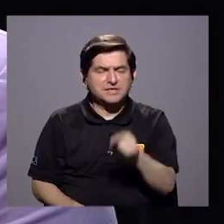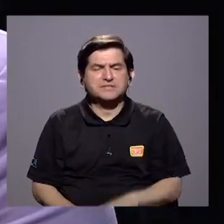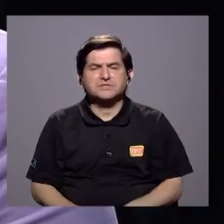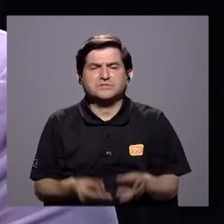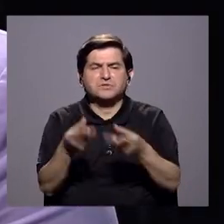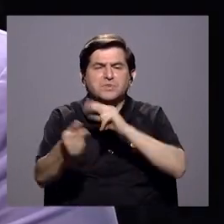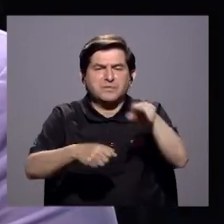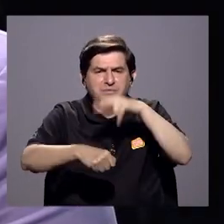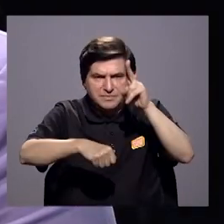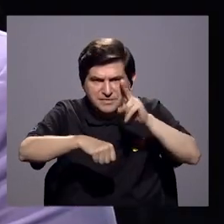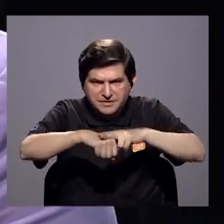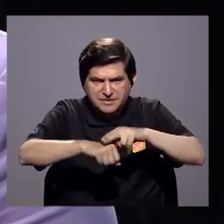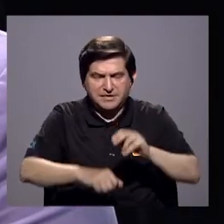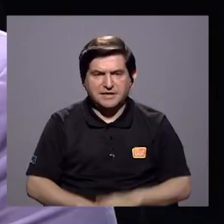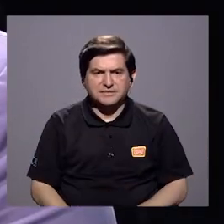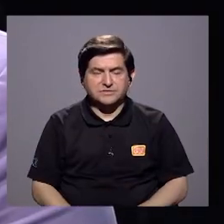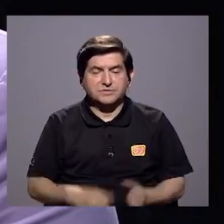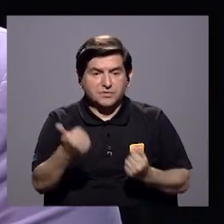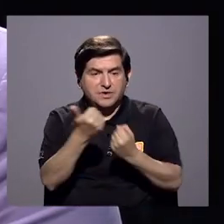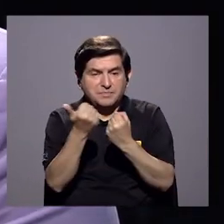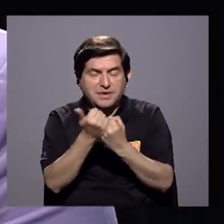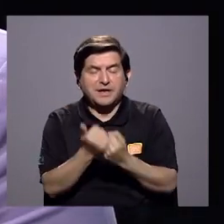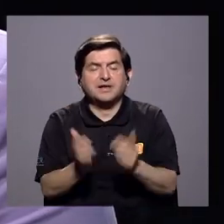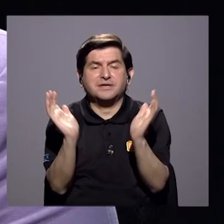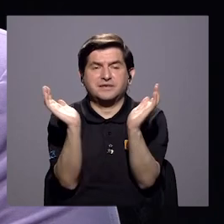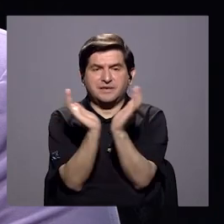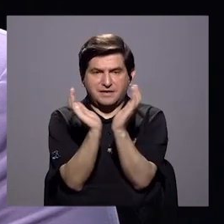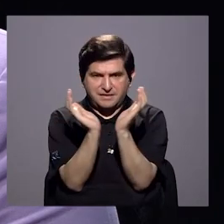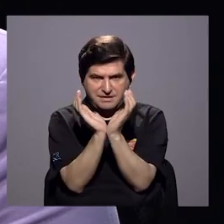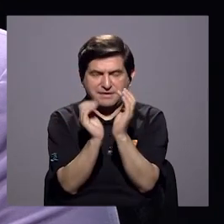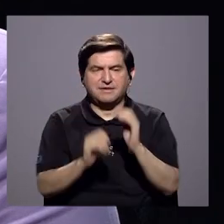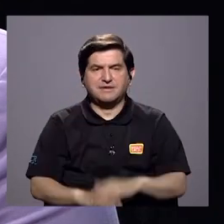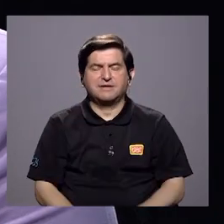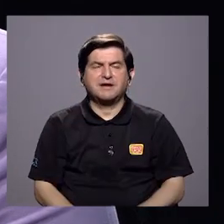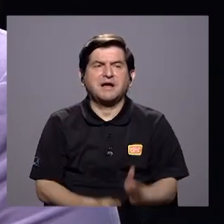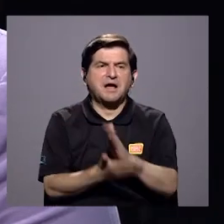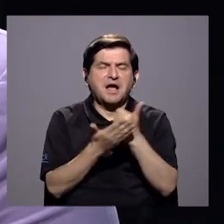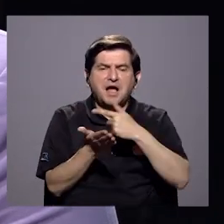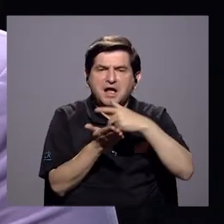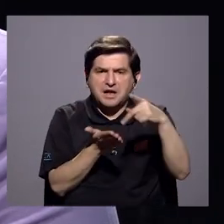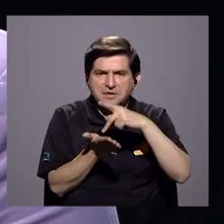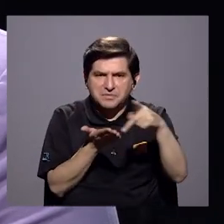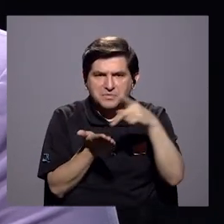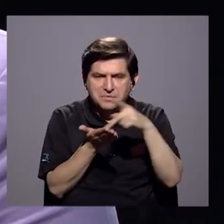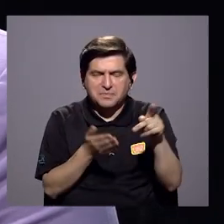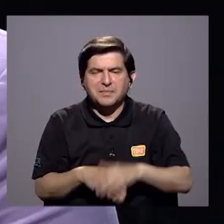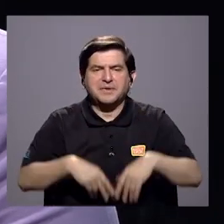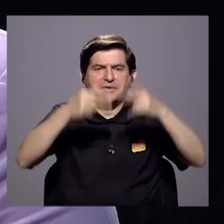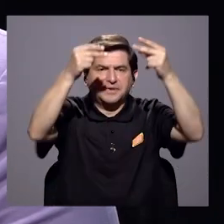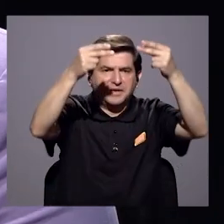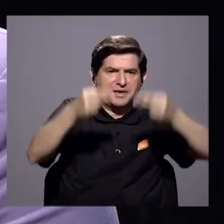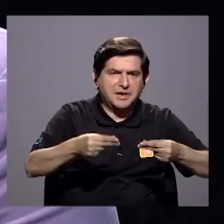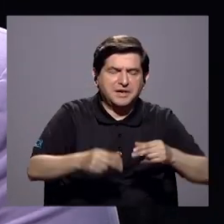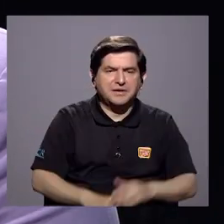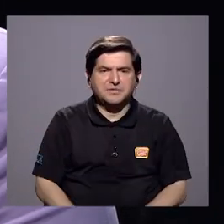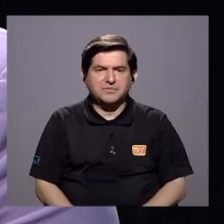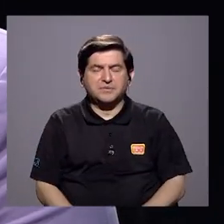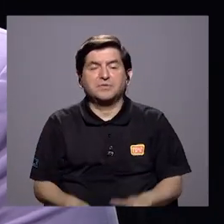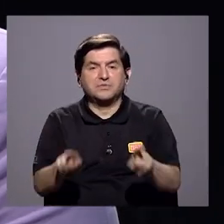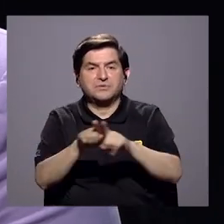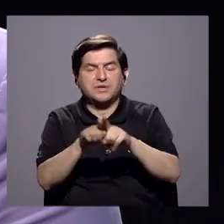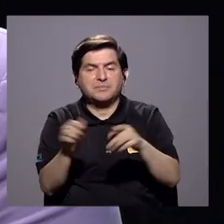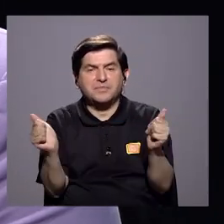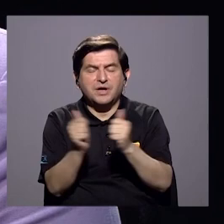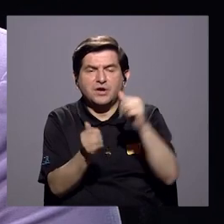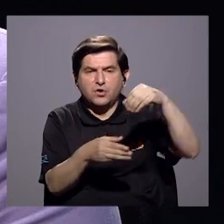corriente nos sirve a veces para apalancar el pago a la Caja Costarricense de Seguro Social, algunos pagos que tienen que ver con la planilla, lo juntamos